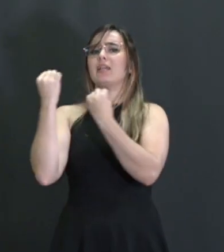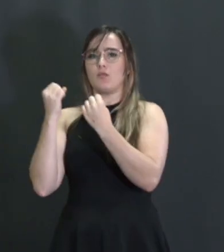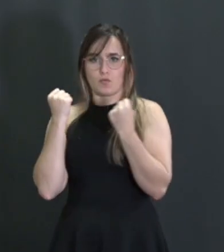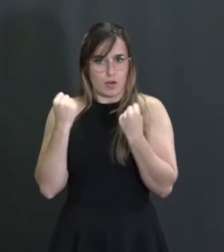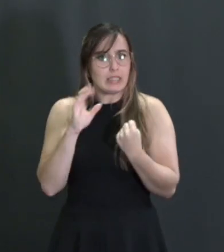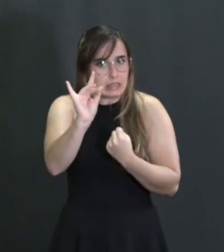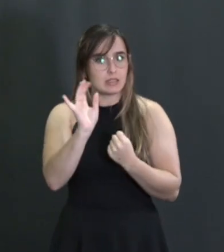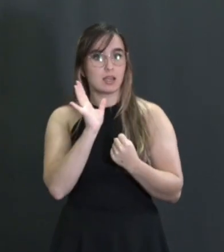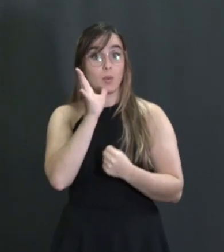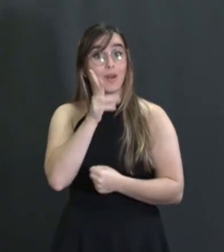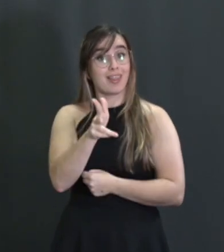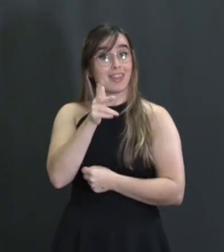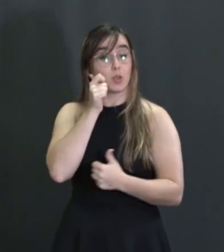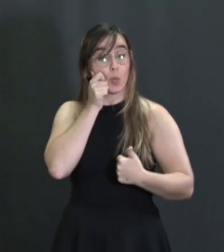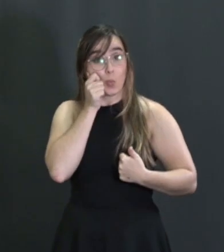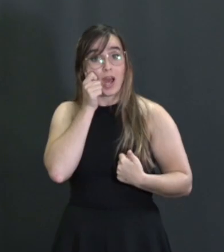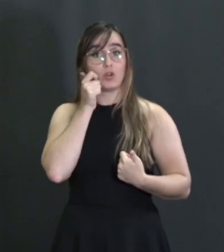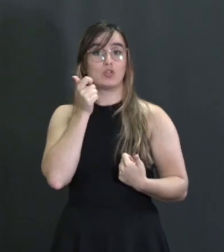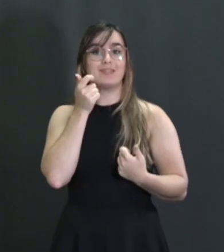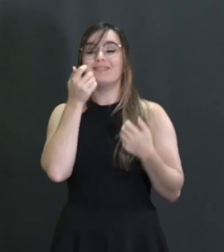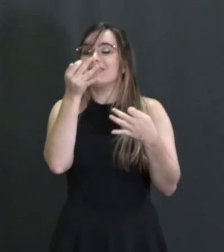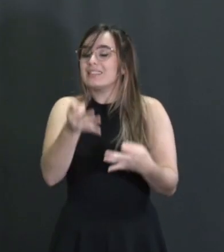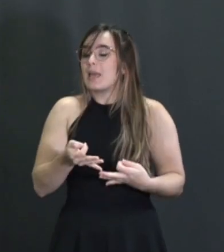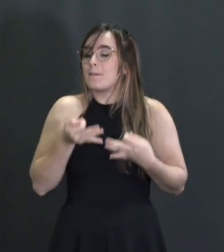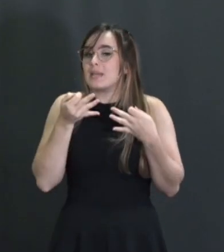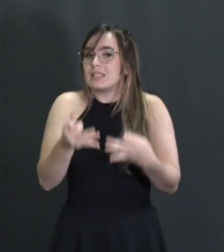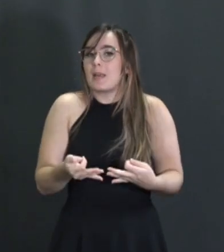derechos humanos siempre